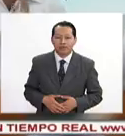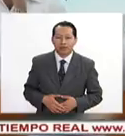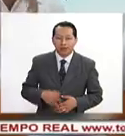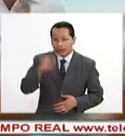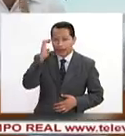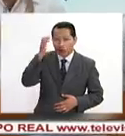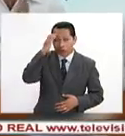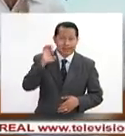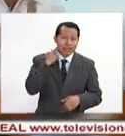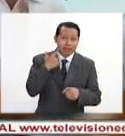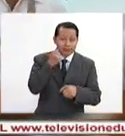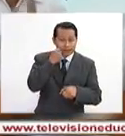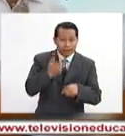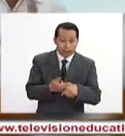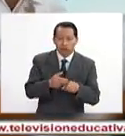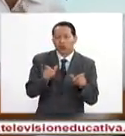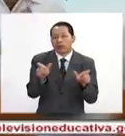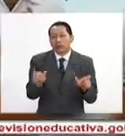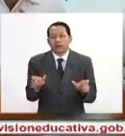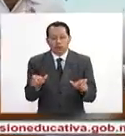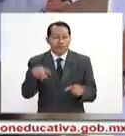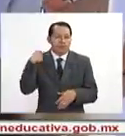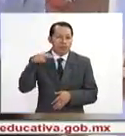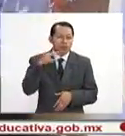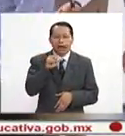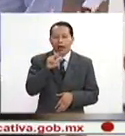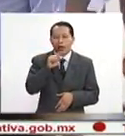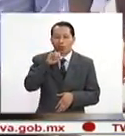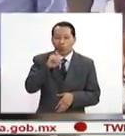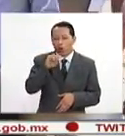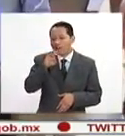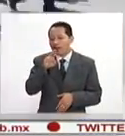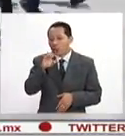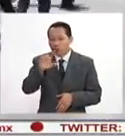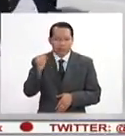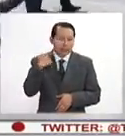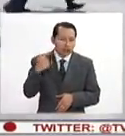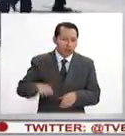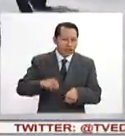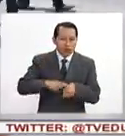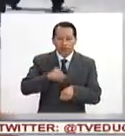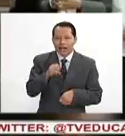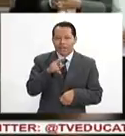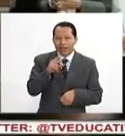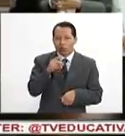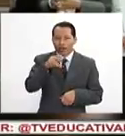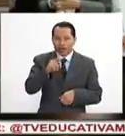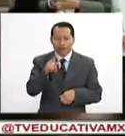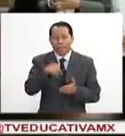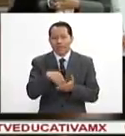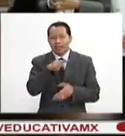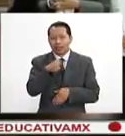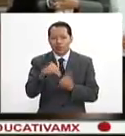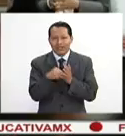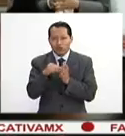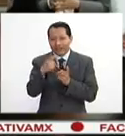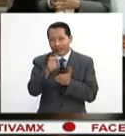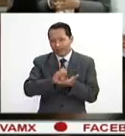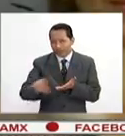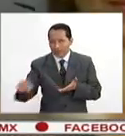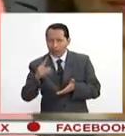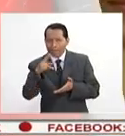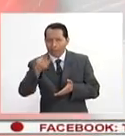Reconoce el exsecretario de Seguridad Pública de Veracruz, Arturo Bermúdez, que el exgobernador Javier Duarte desvió 1.300 millones de pesos al